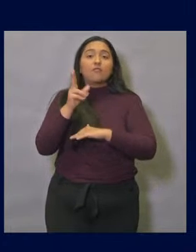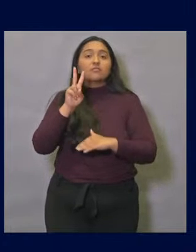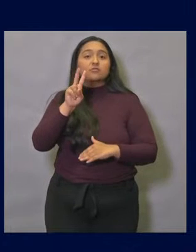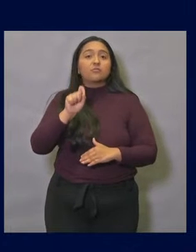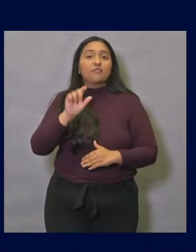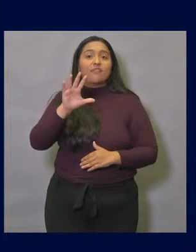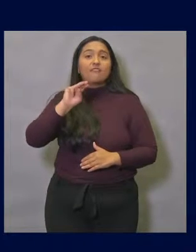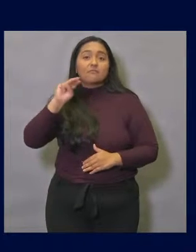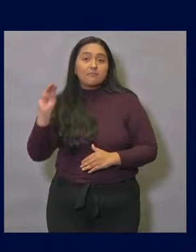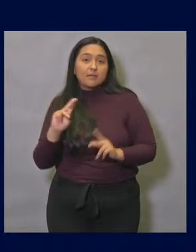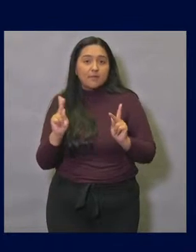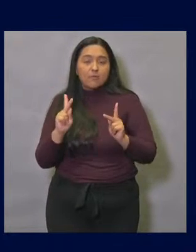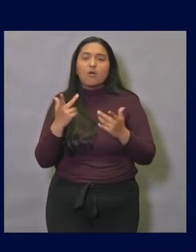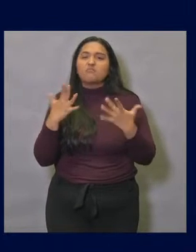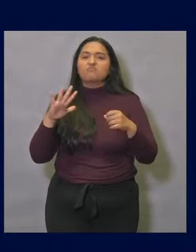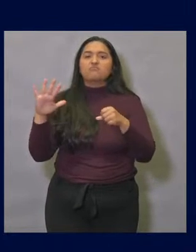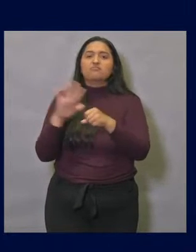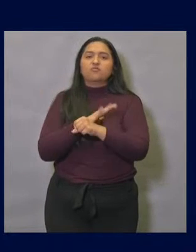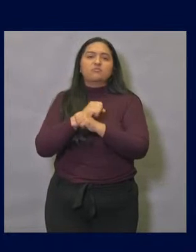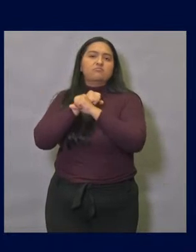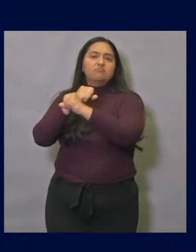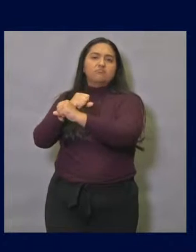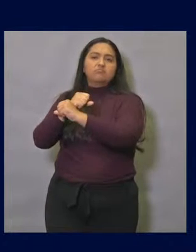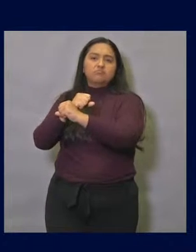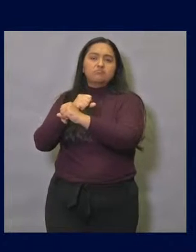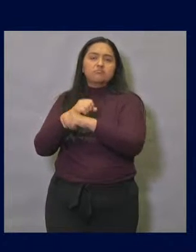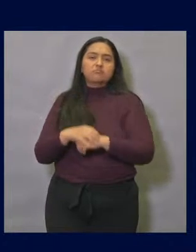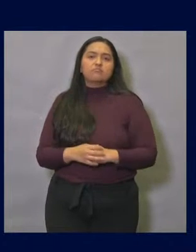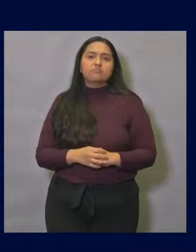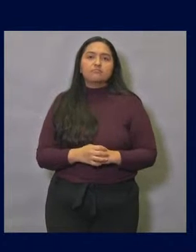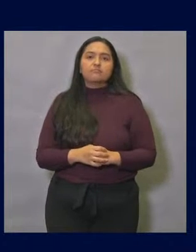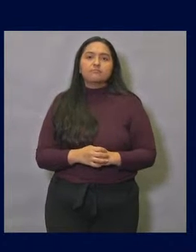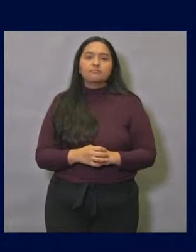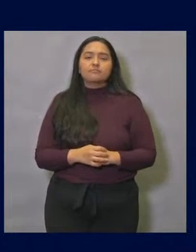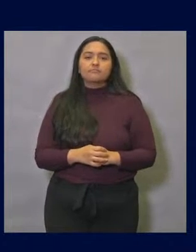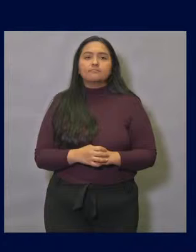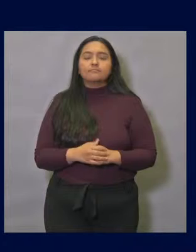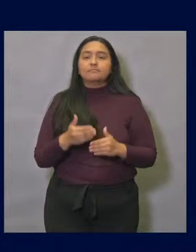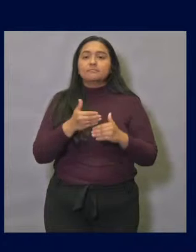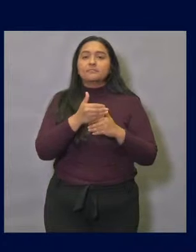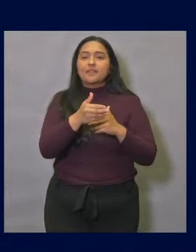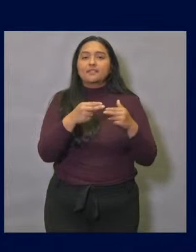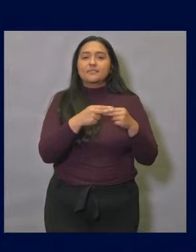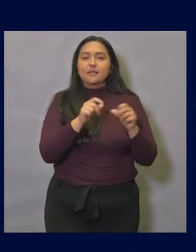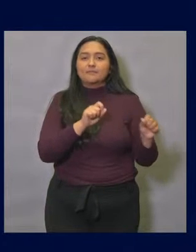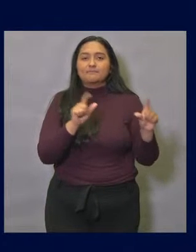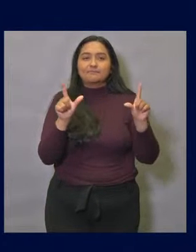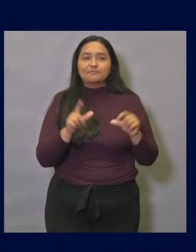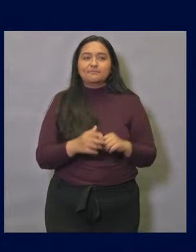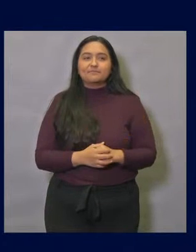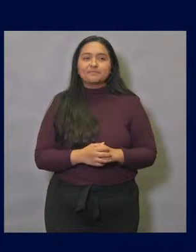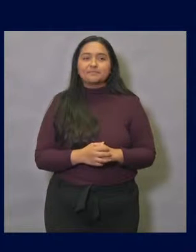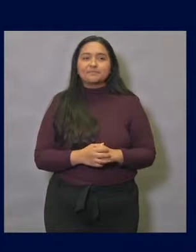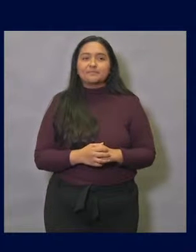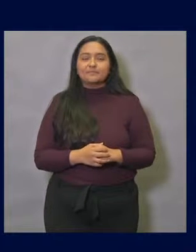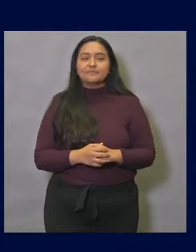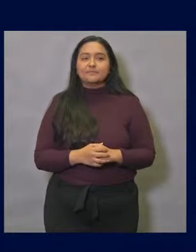millones de personas están completamente protegidas. Next slide, please.